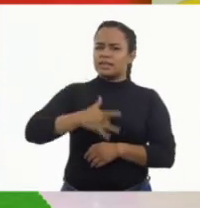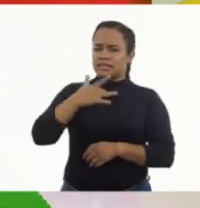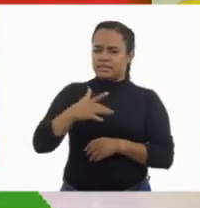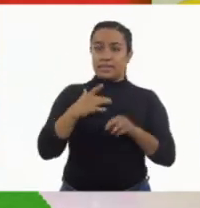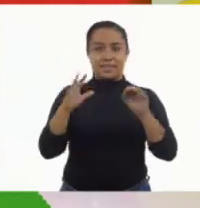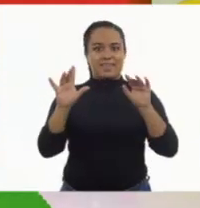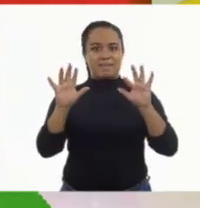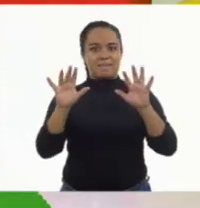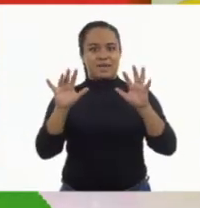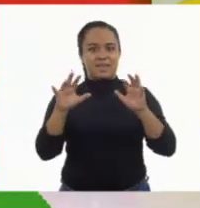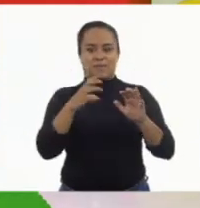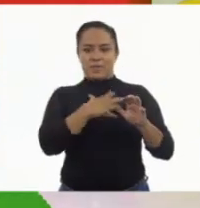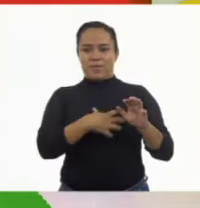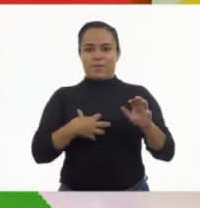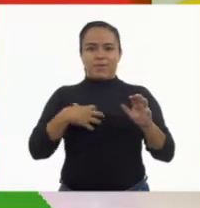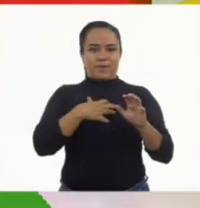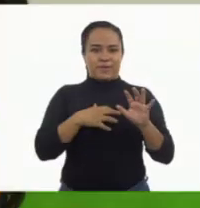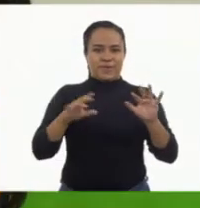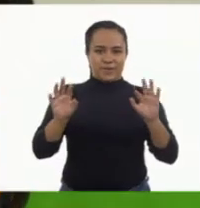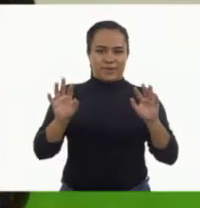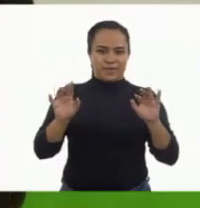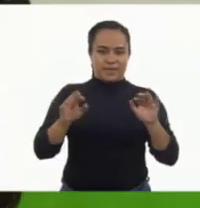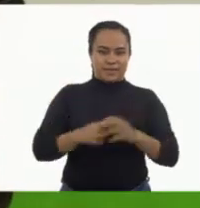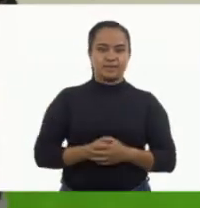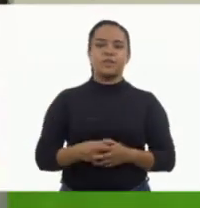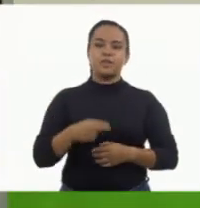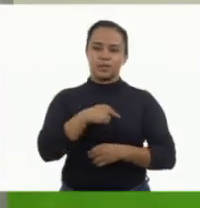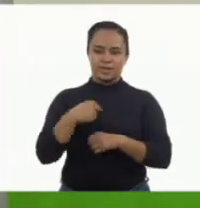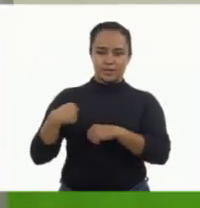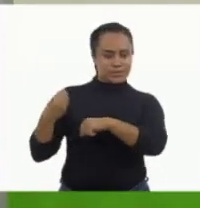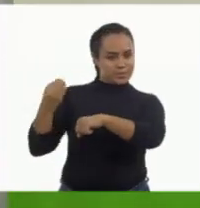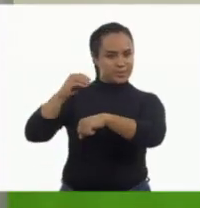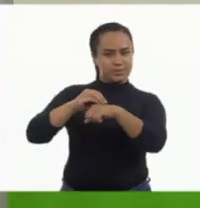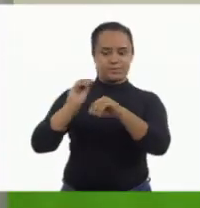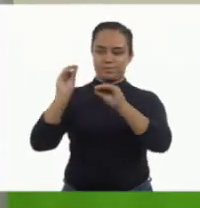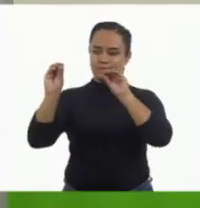en sus manos. Exacto. Vamos a colocarlo ahí.